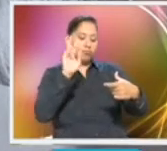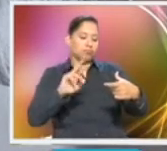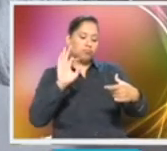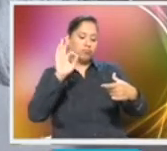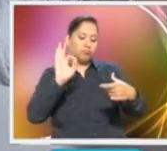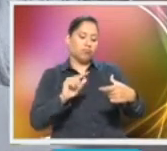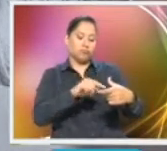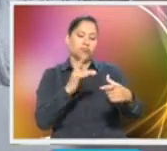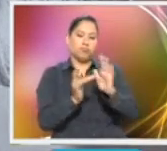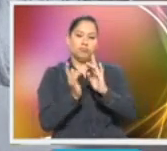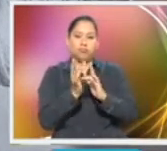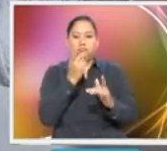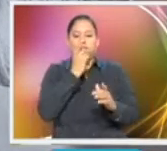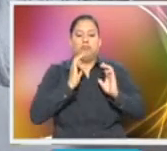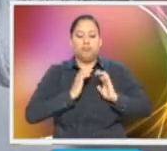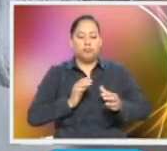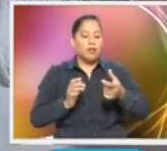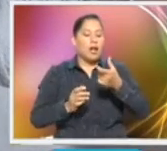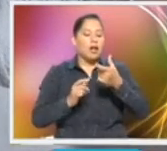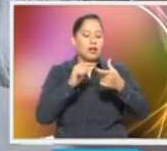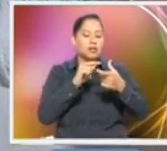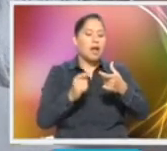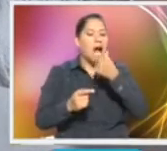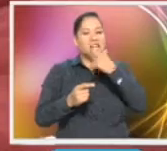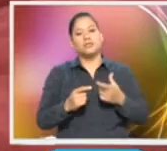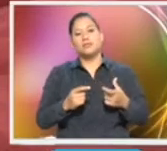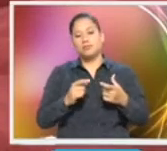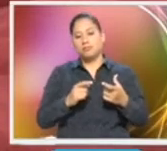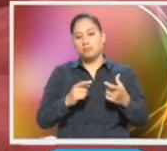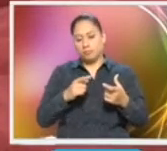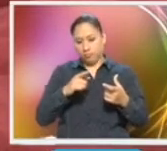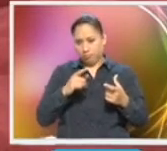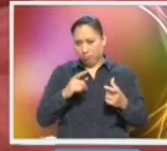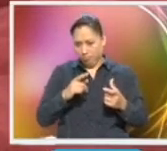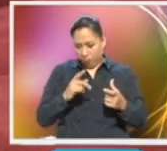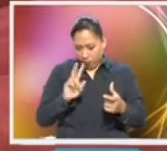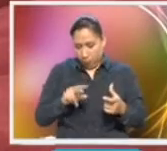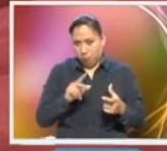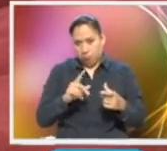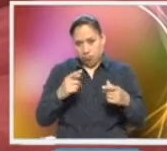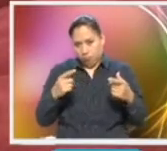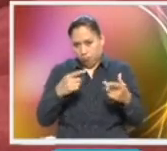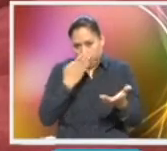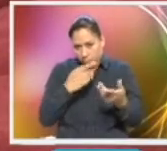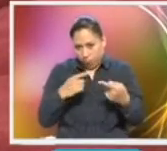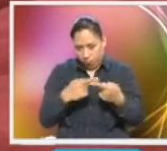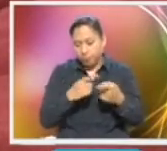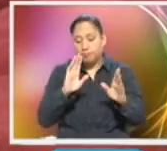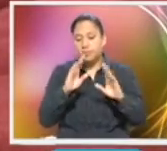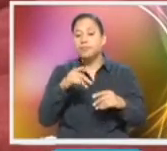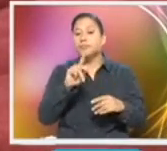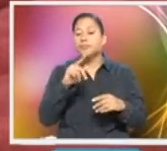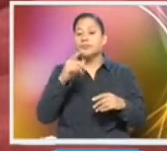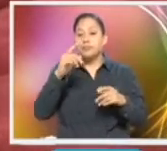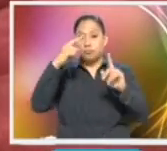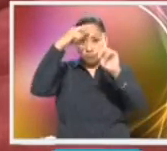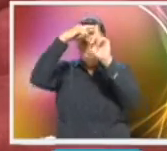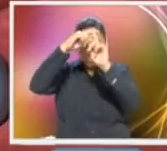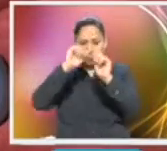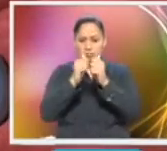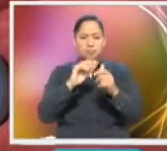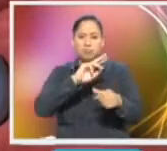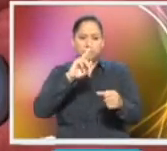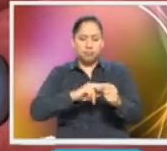Cristo en ese pedacito de pan. Entre los ortodoxos es un pan normal, completamente normal,